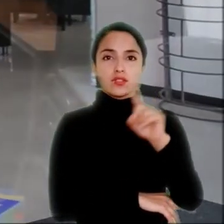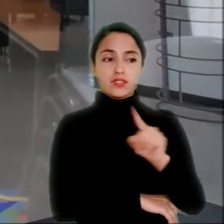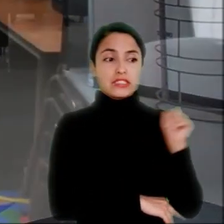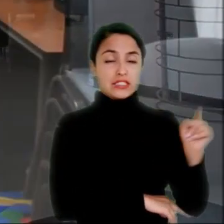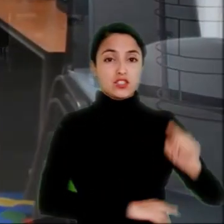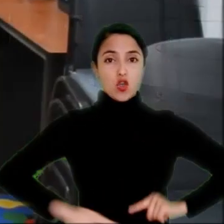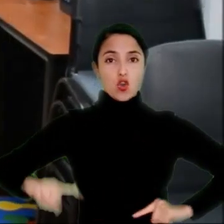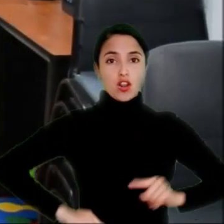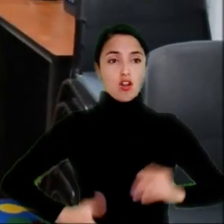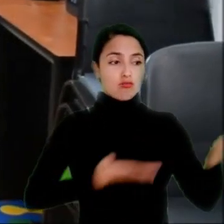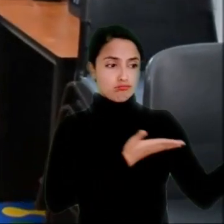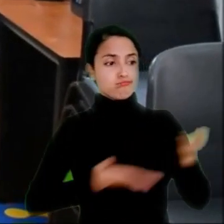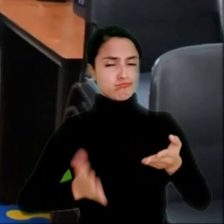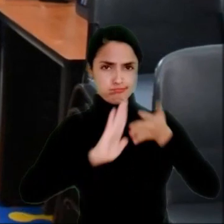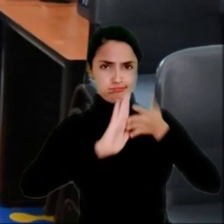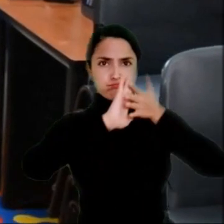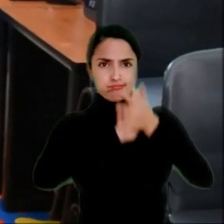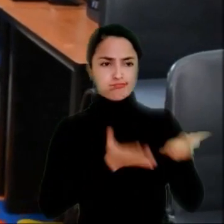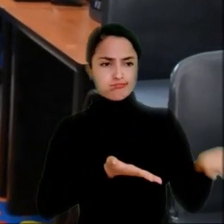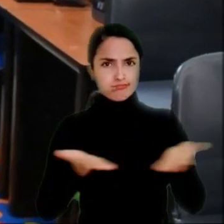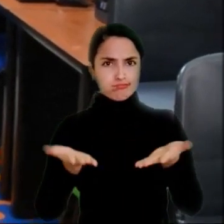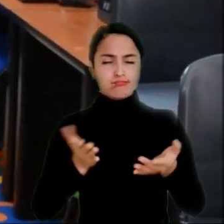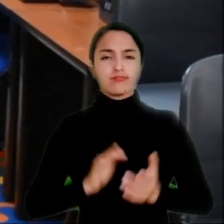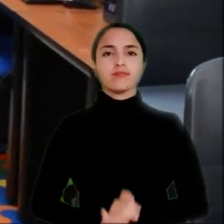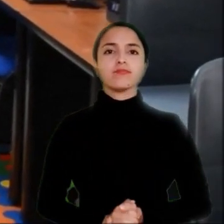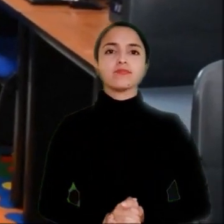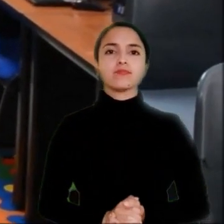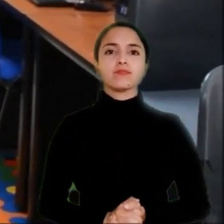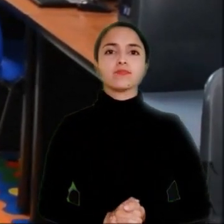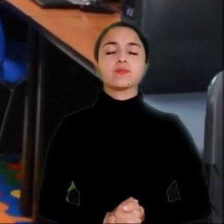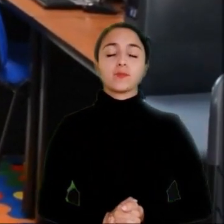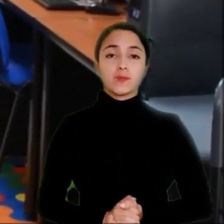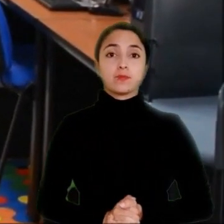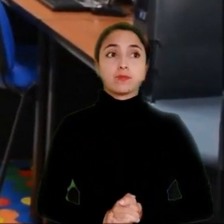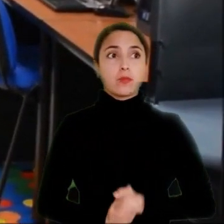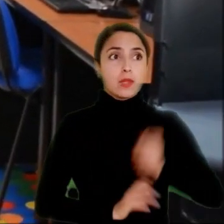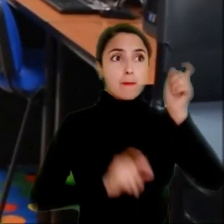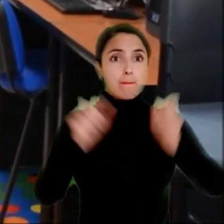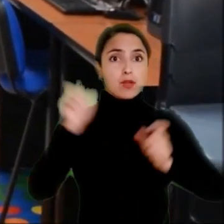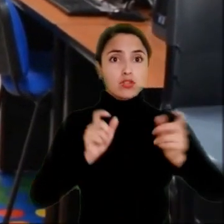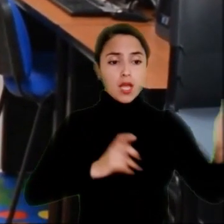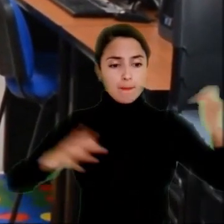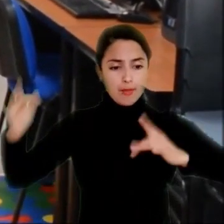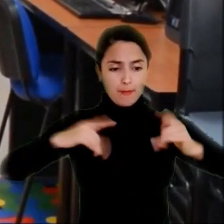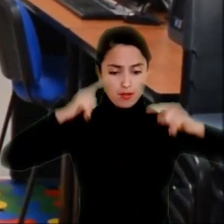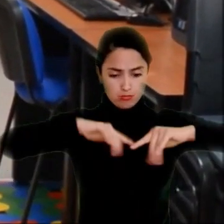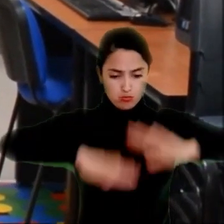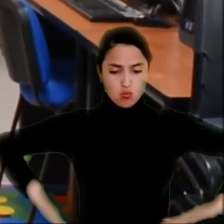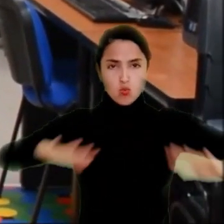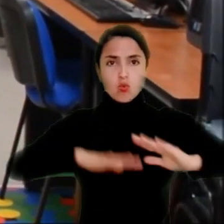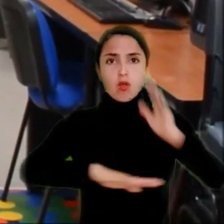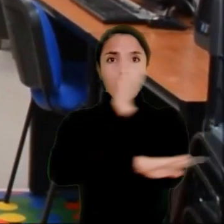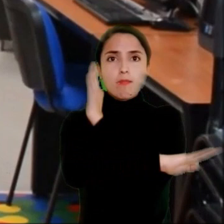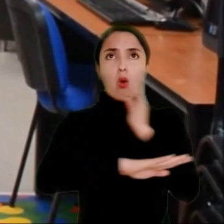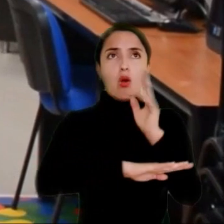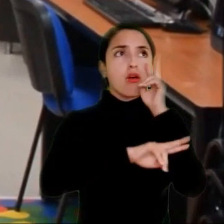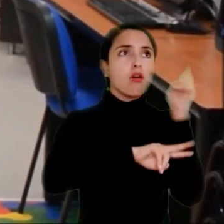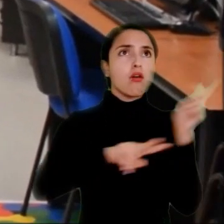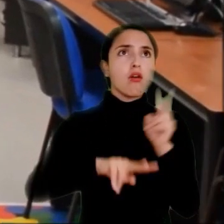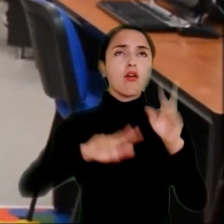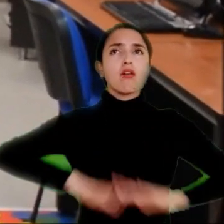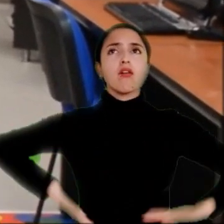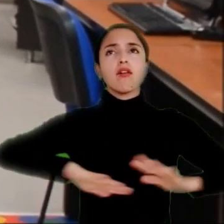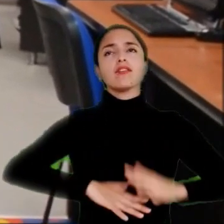más detalles sobre este lugar. Cuando las personas llegan a esta biblioteca, se encuentran con un